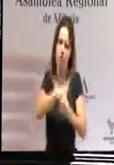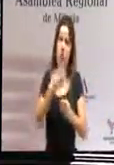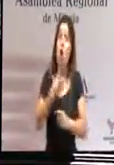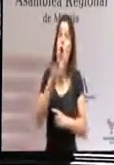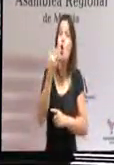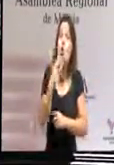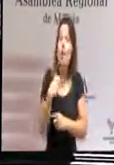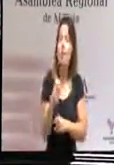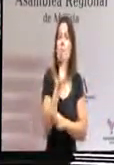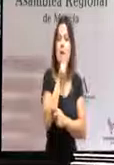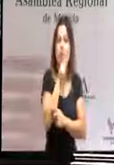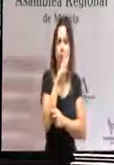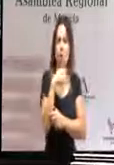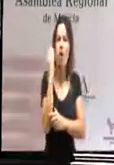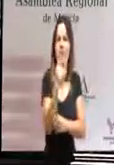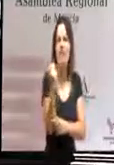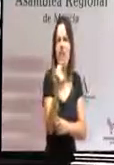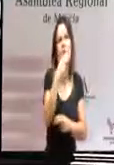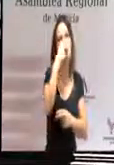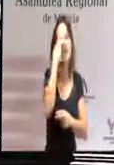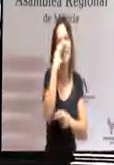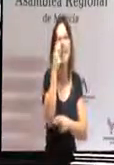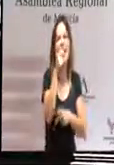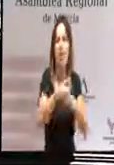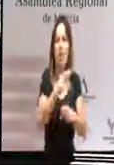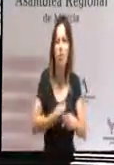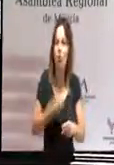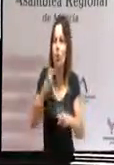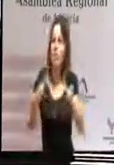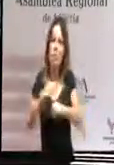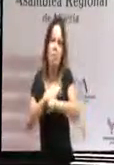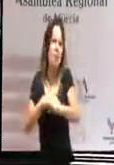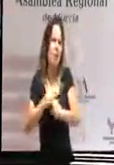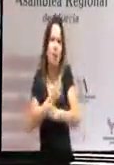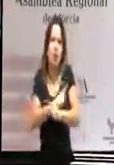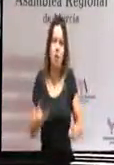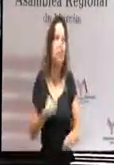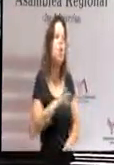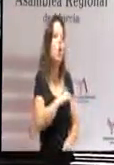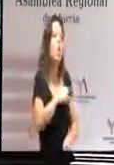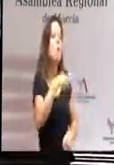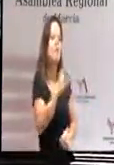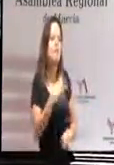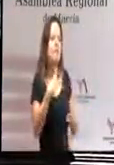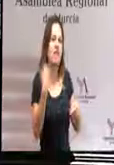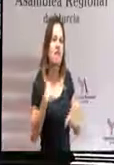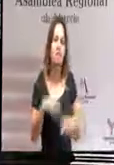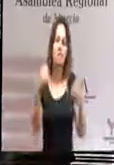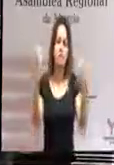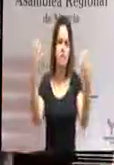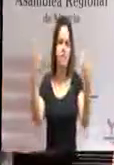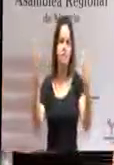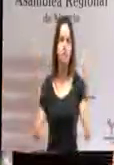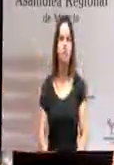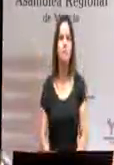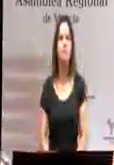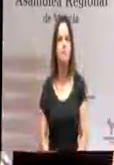delante de un micrófono para perjudicar los intereses de la región y de mi Mar Menor. Señor Martínez, termine.